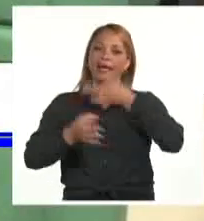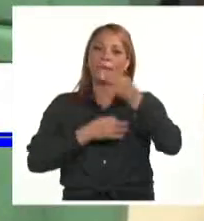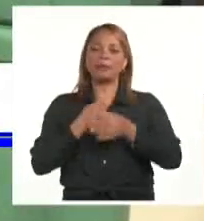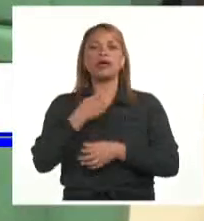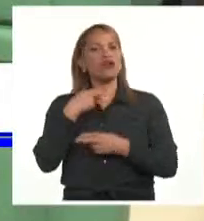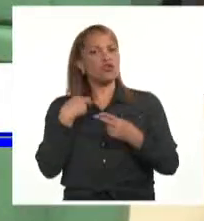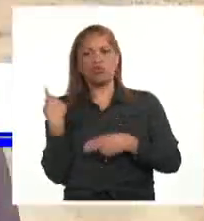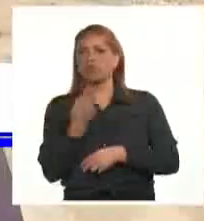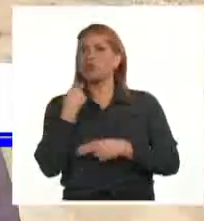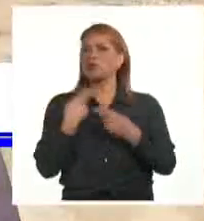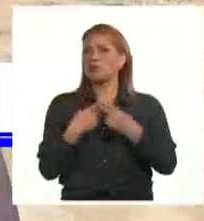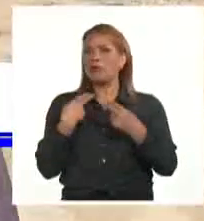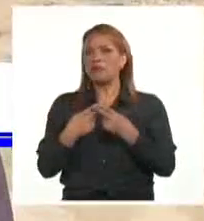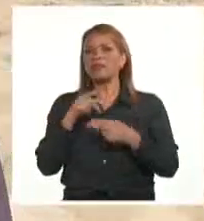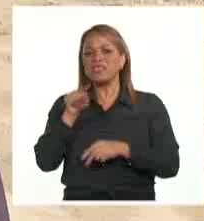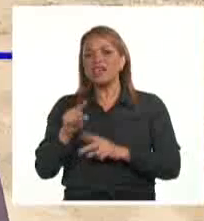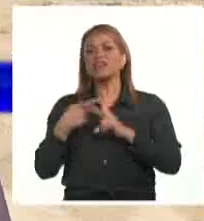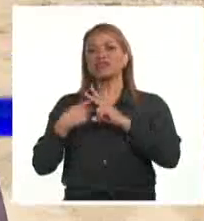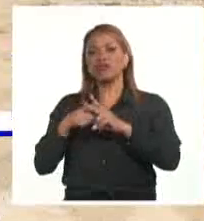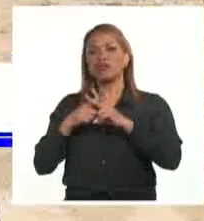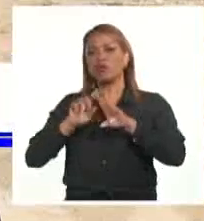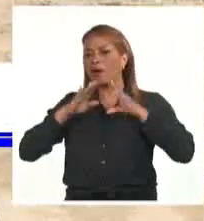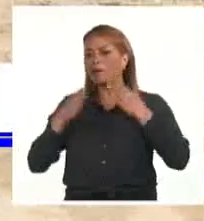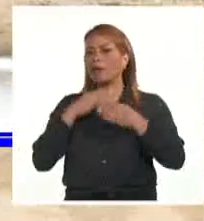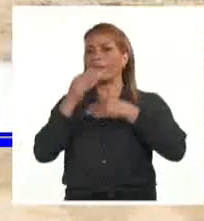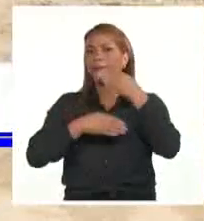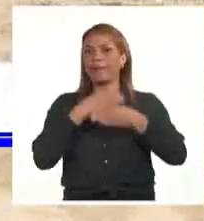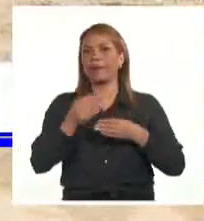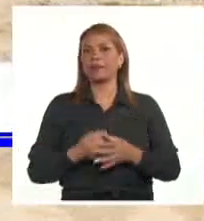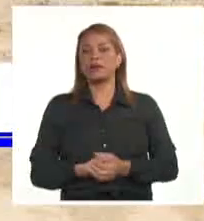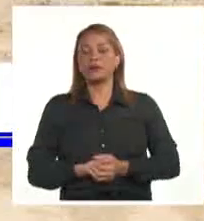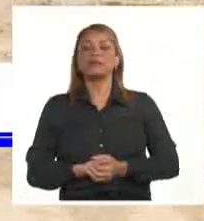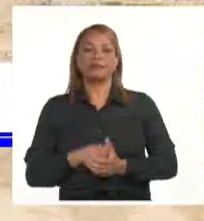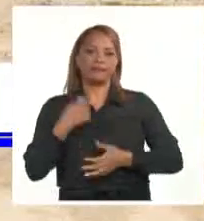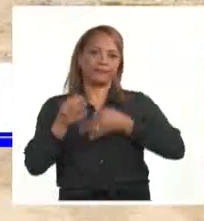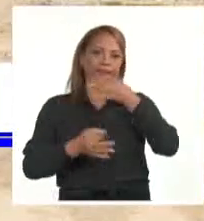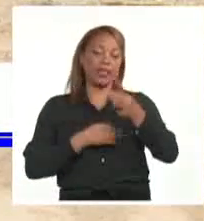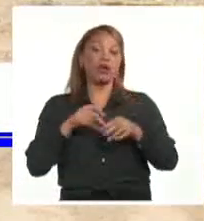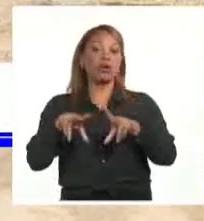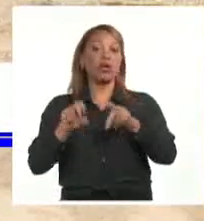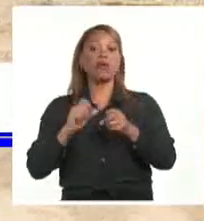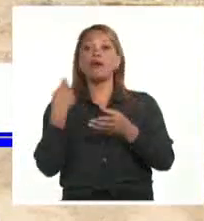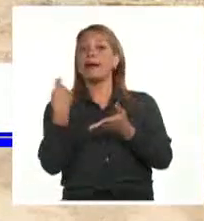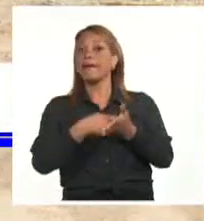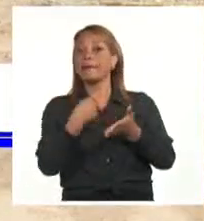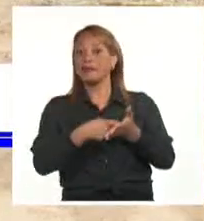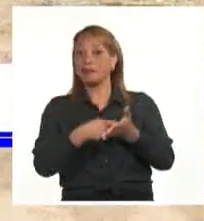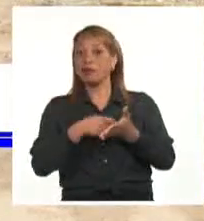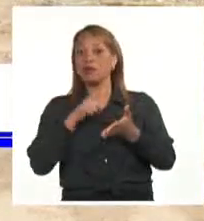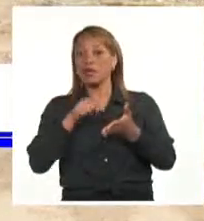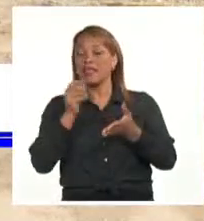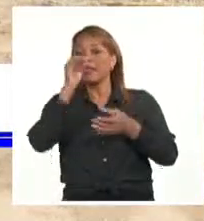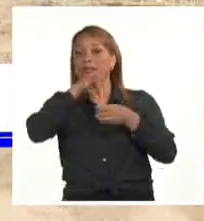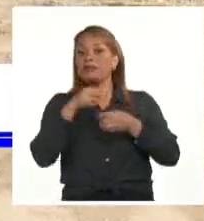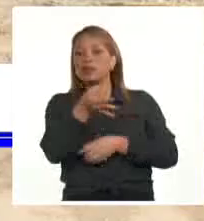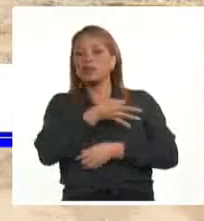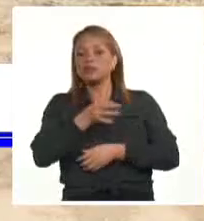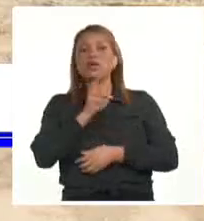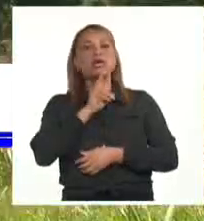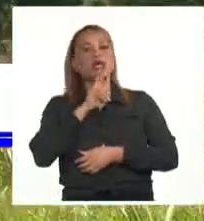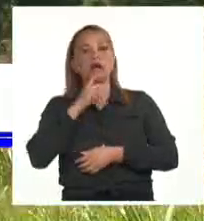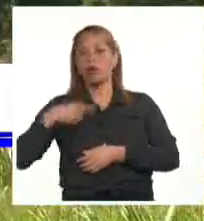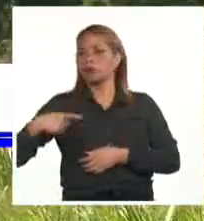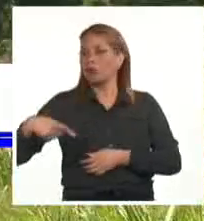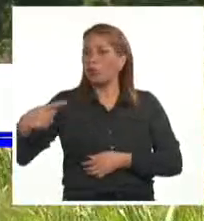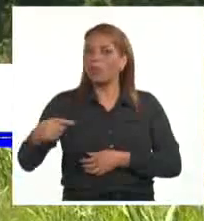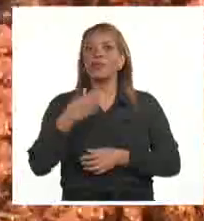problema del agua en San Antonio. Con la nueva conductora, con toda esta nueva inversión que se está haciendo en el municipio, ya el agua va a ser diario, un ciclo